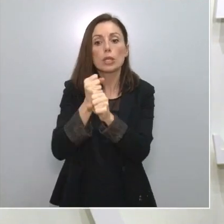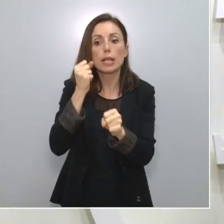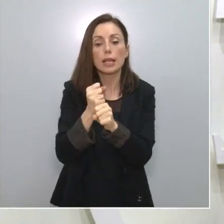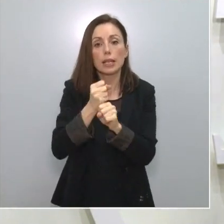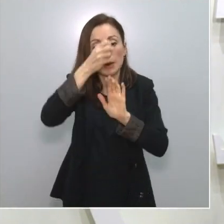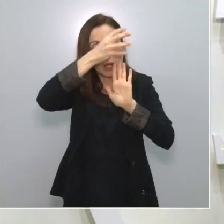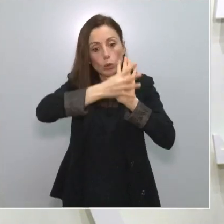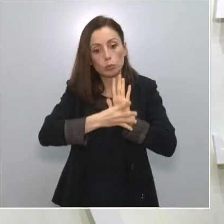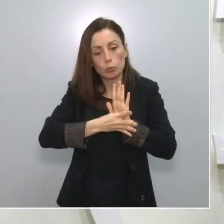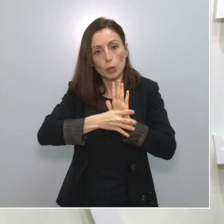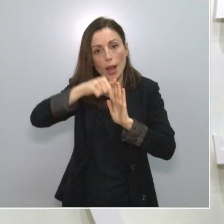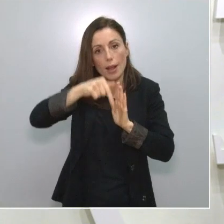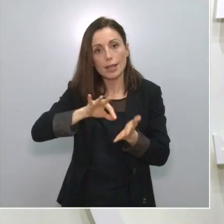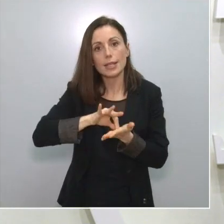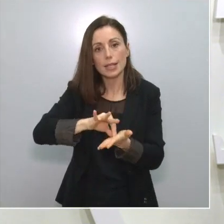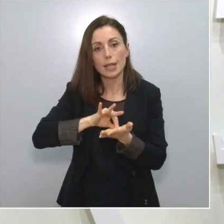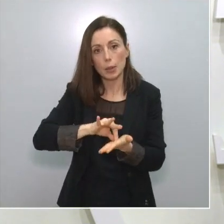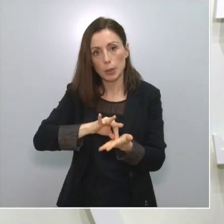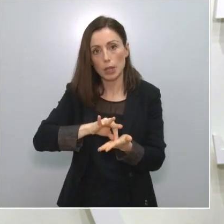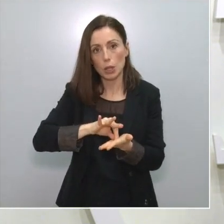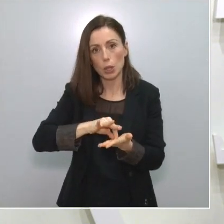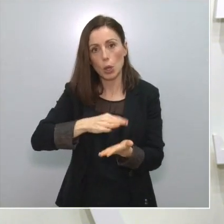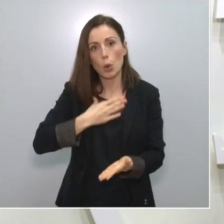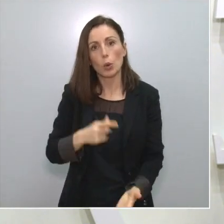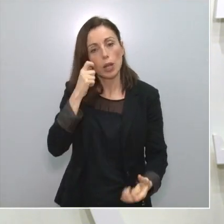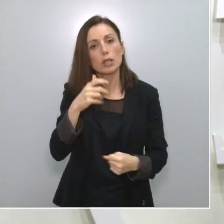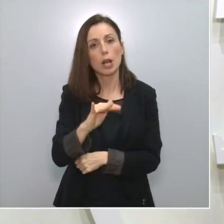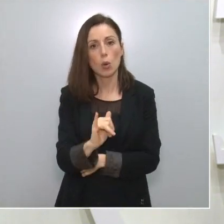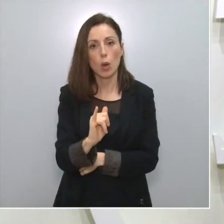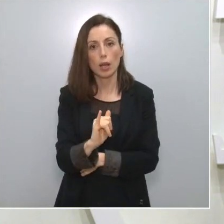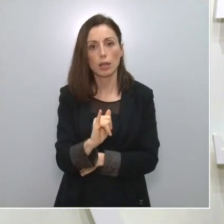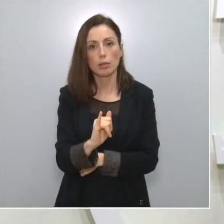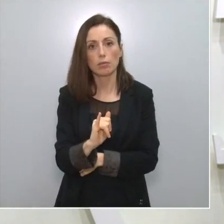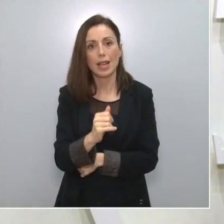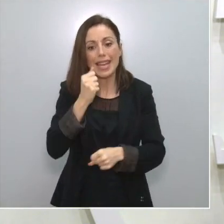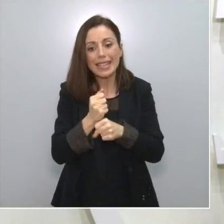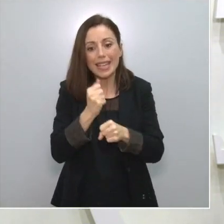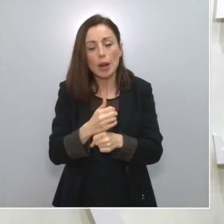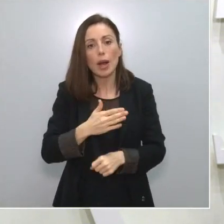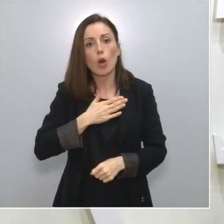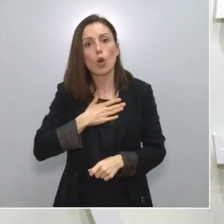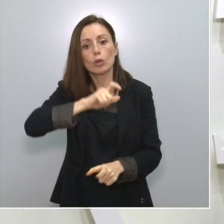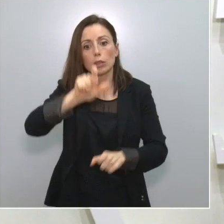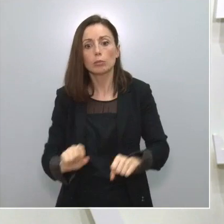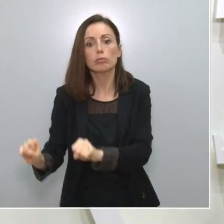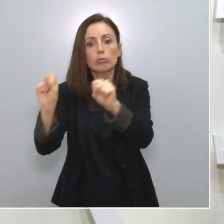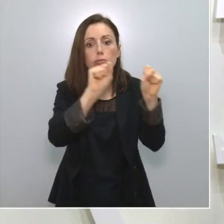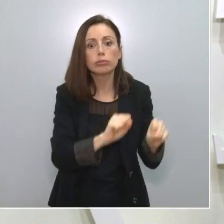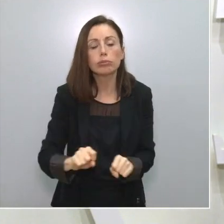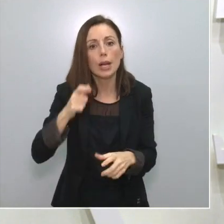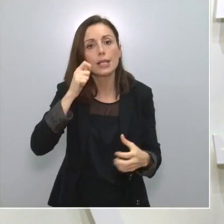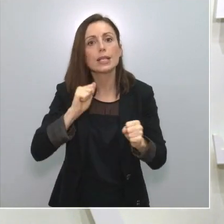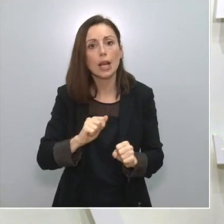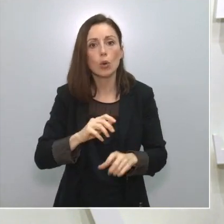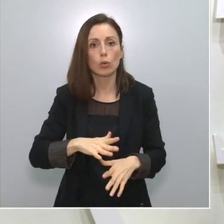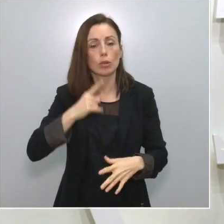el Servicio Murciano de Salud. Es nuestra obligación velar por la salud de todos. Y esto es algo que también vamos a hacer con